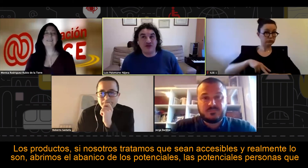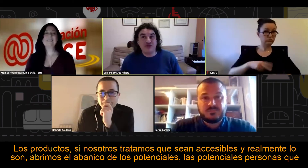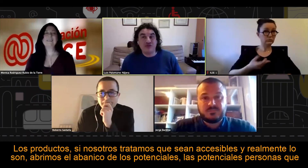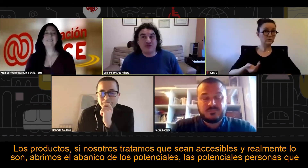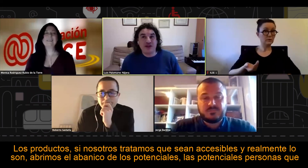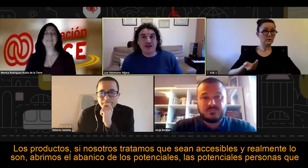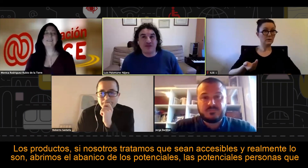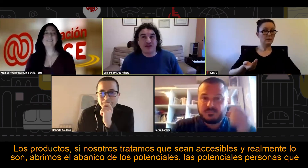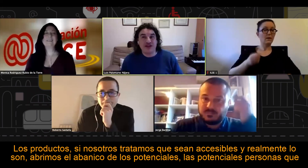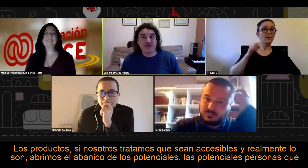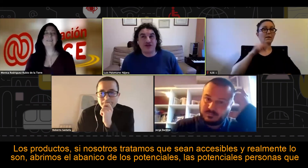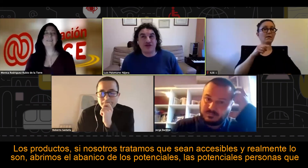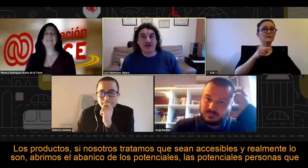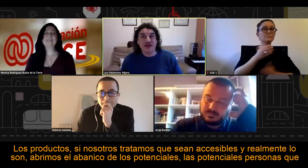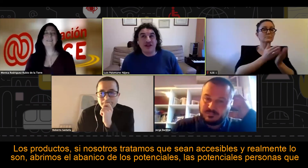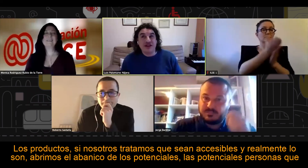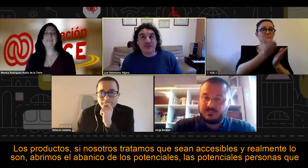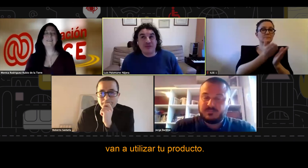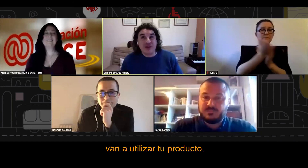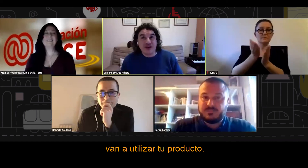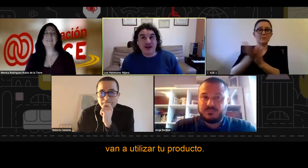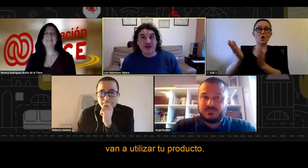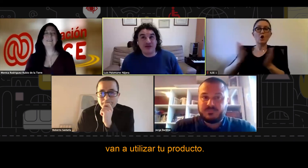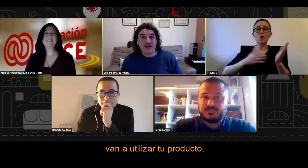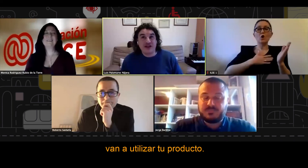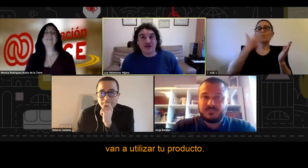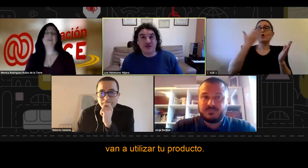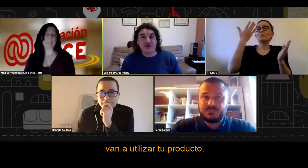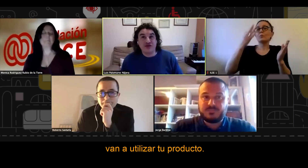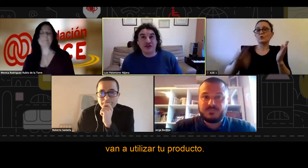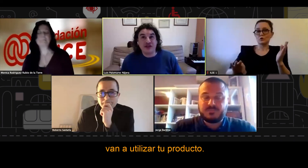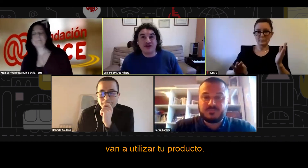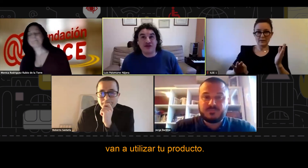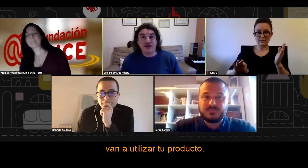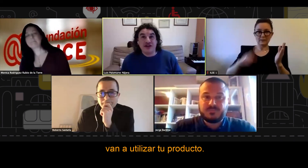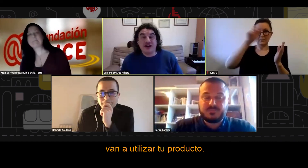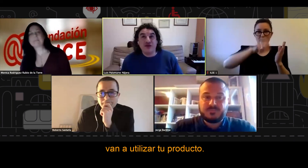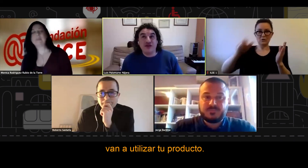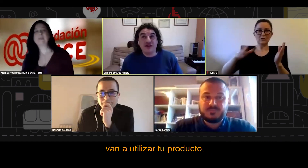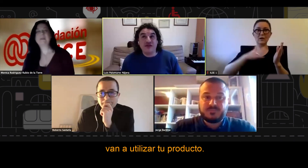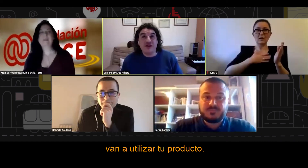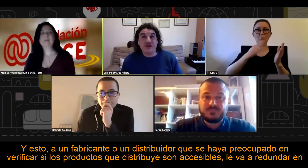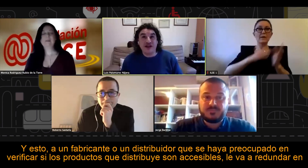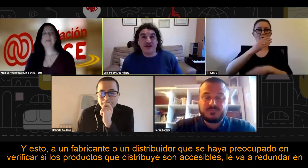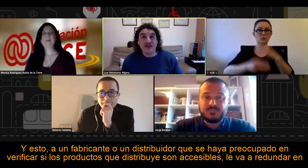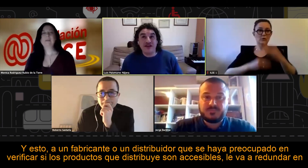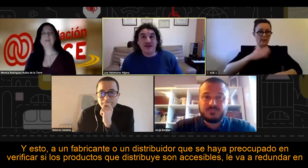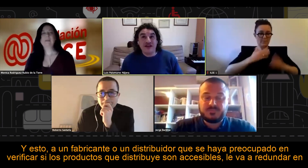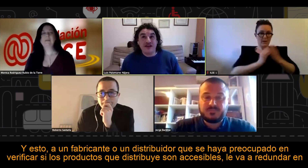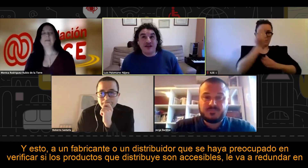potenciales personas que van a utilizar tu producto. Y esto a un